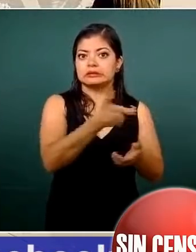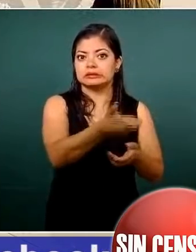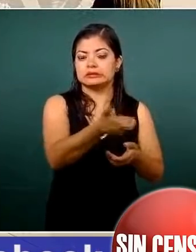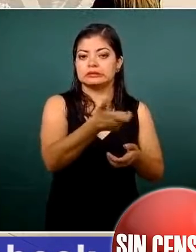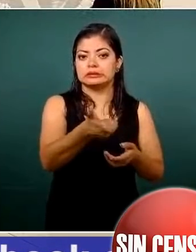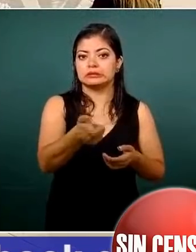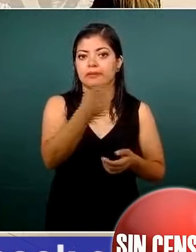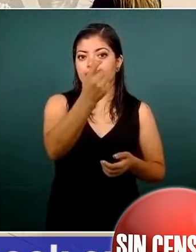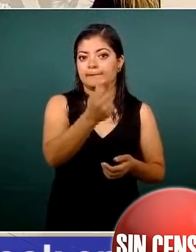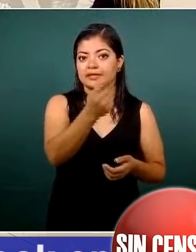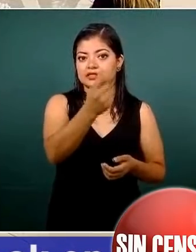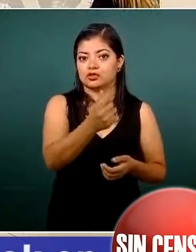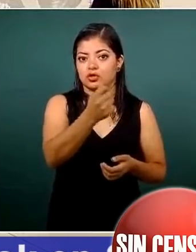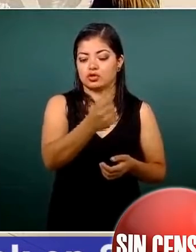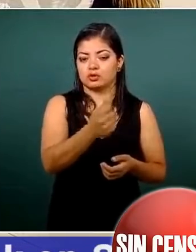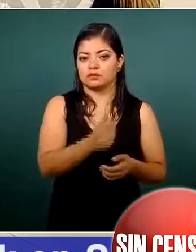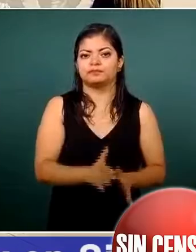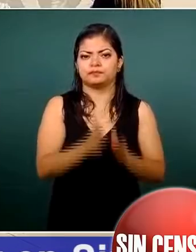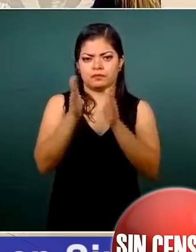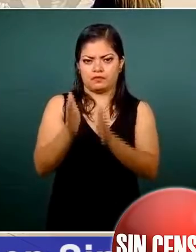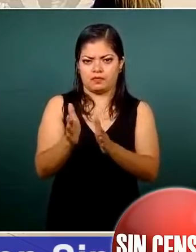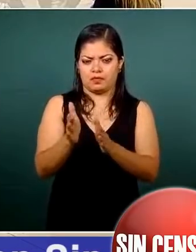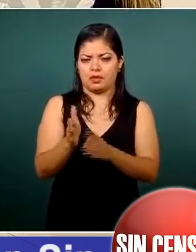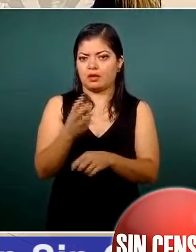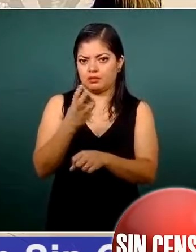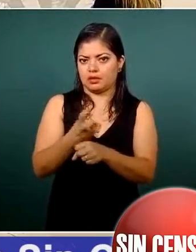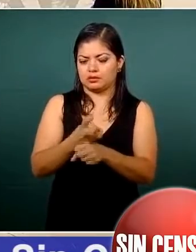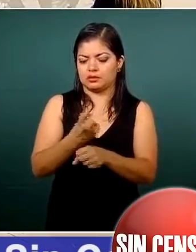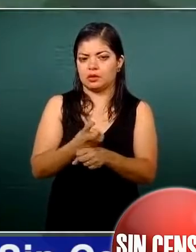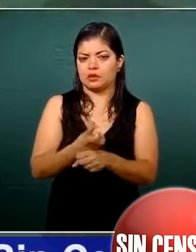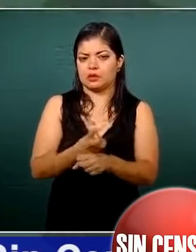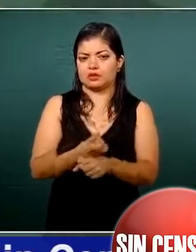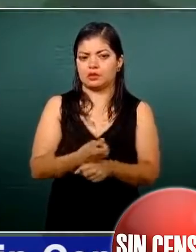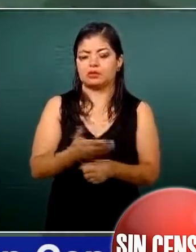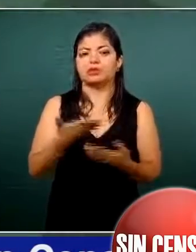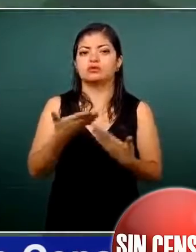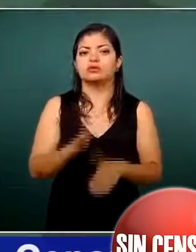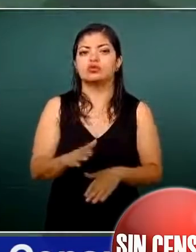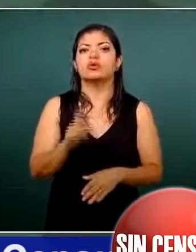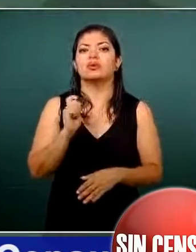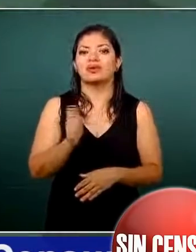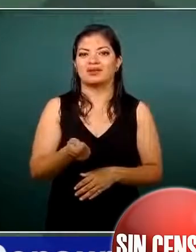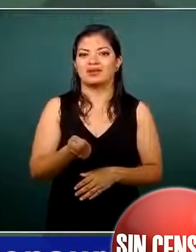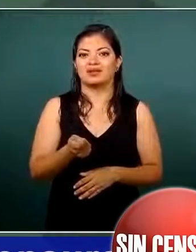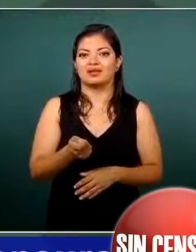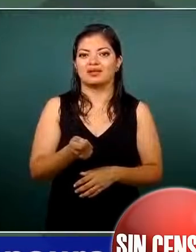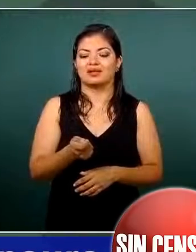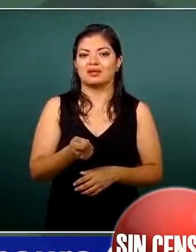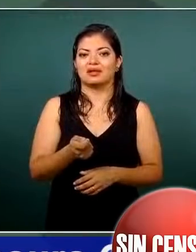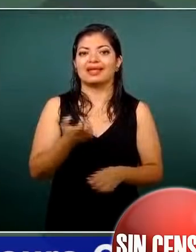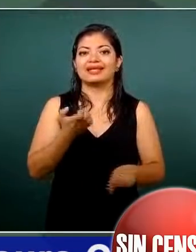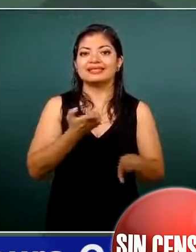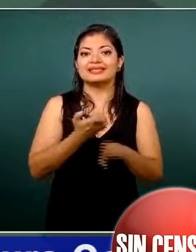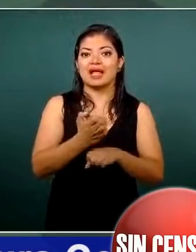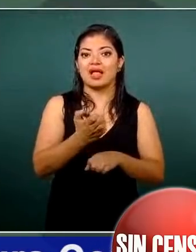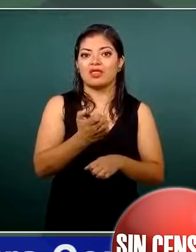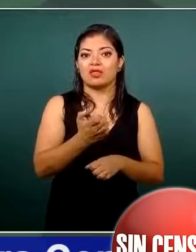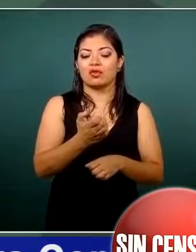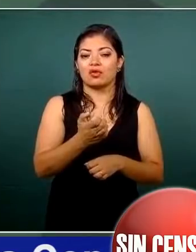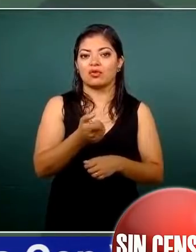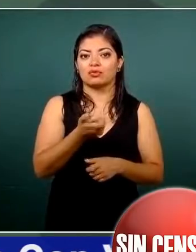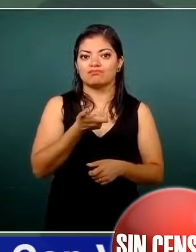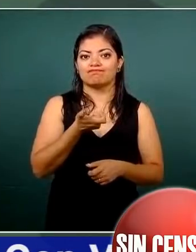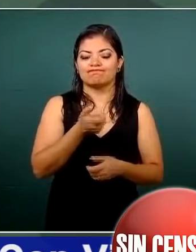pensiones. Un tercer recuadro, las transferencias a los estados